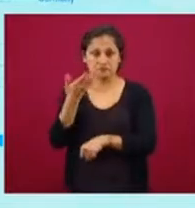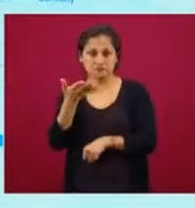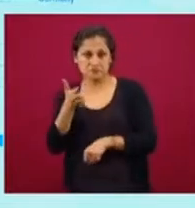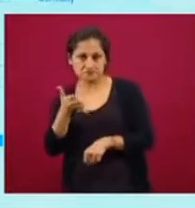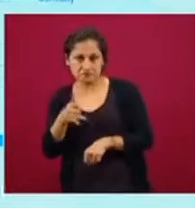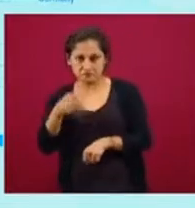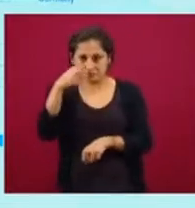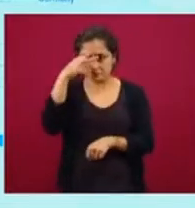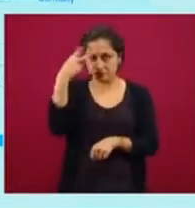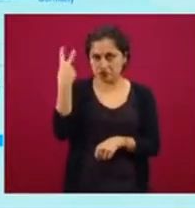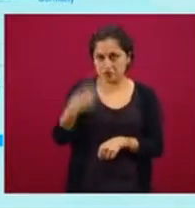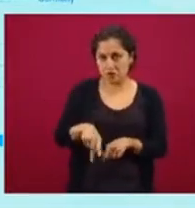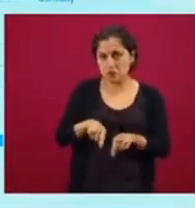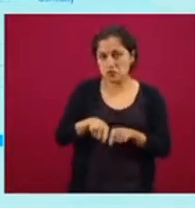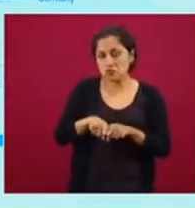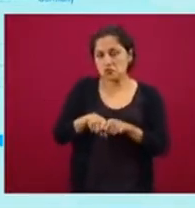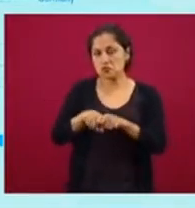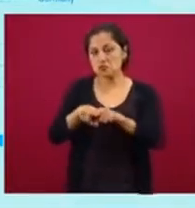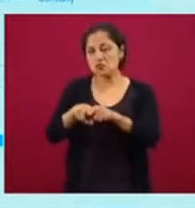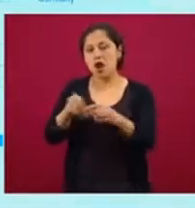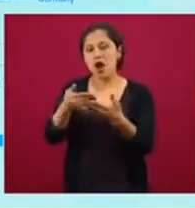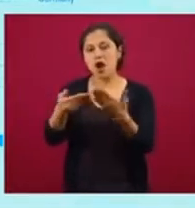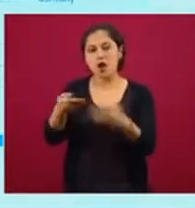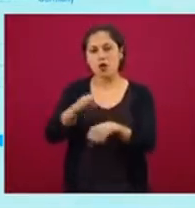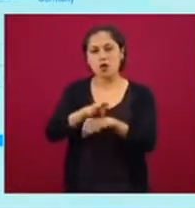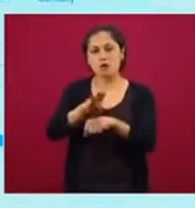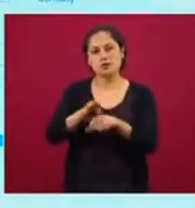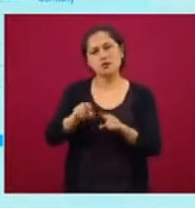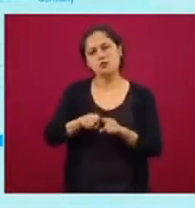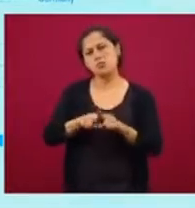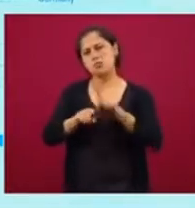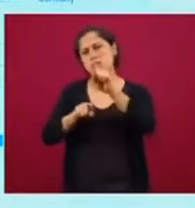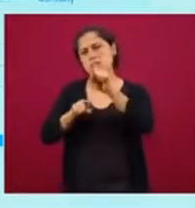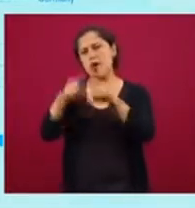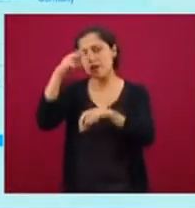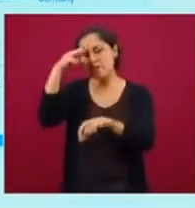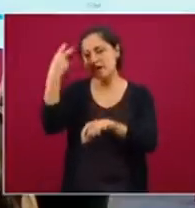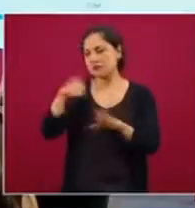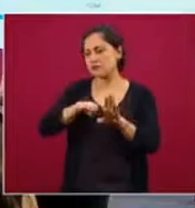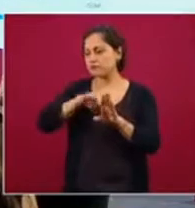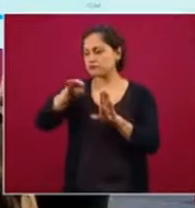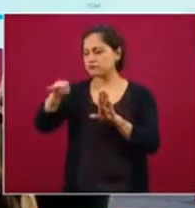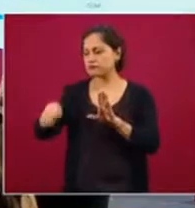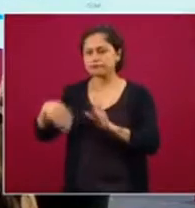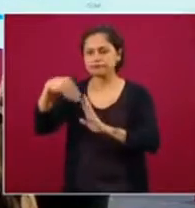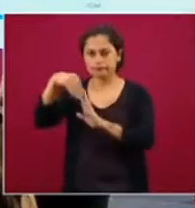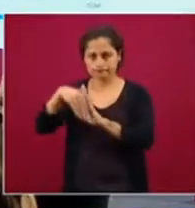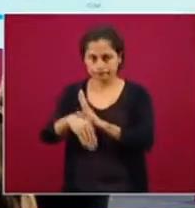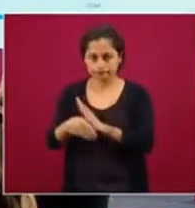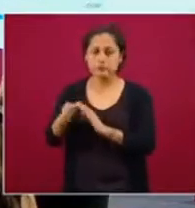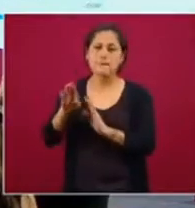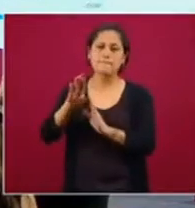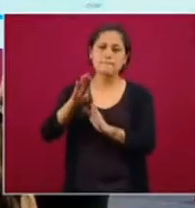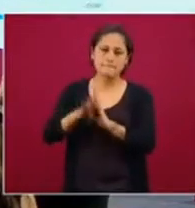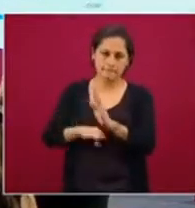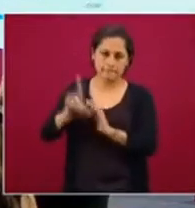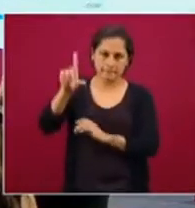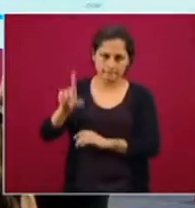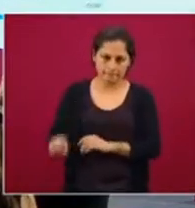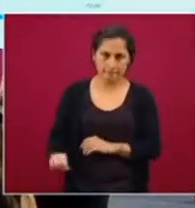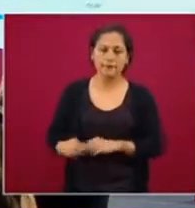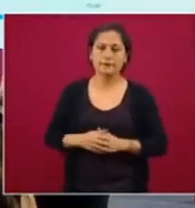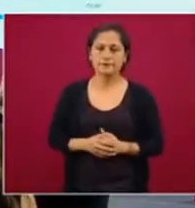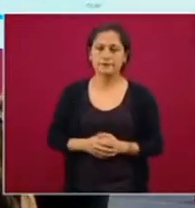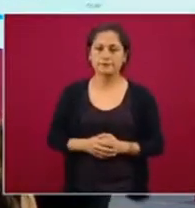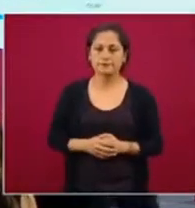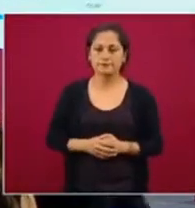México. Brasil hoy va más rápido que México. México sigue en ascenso con el número de muertes a esta velocidad y